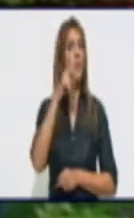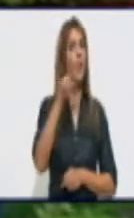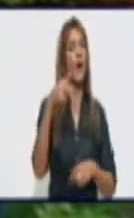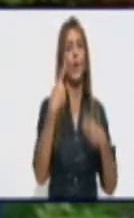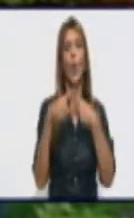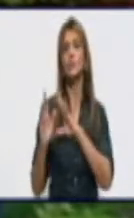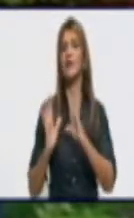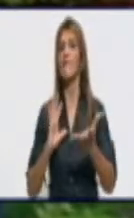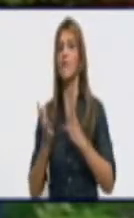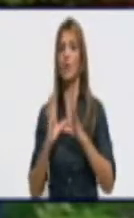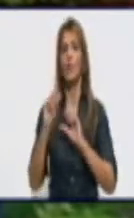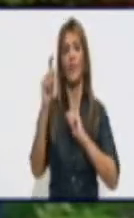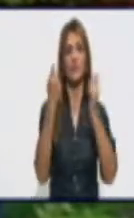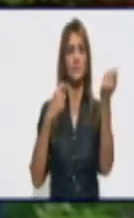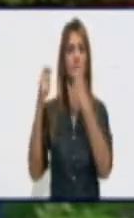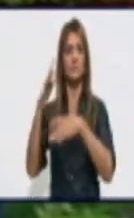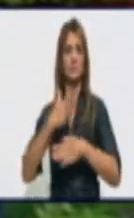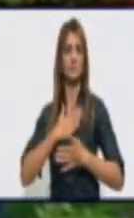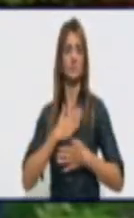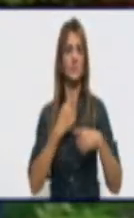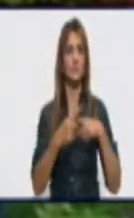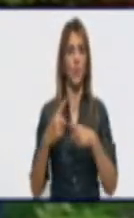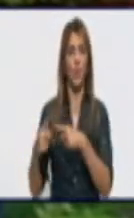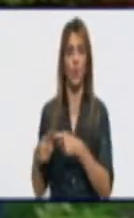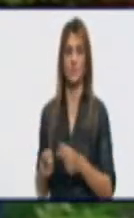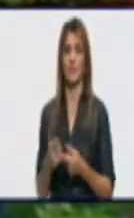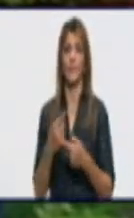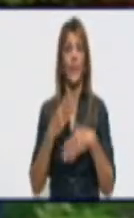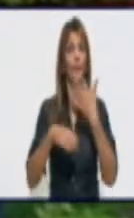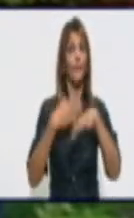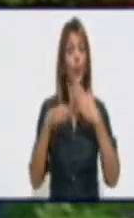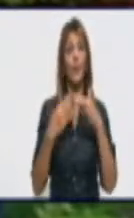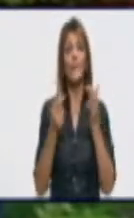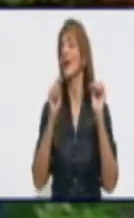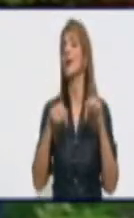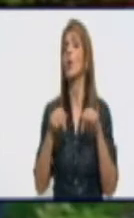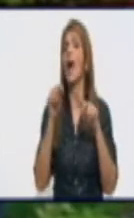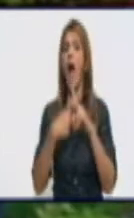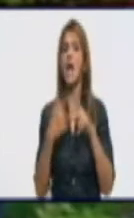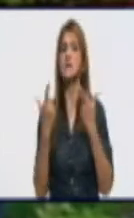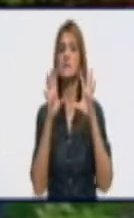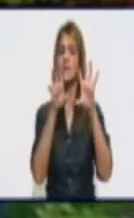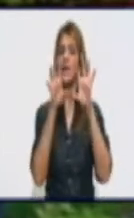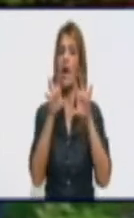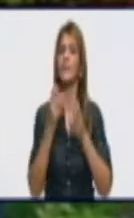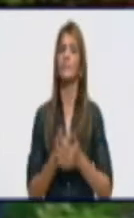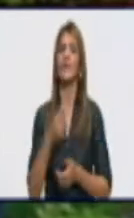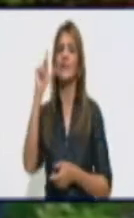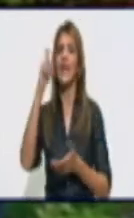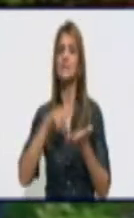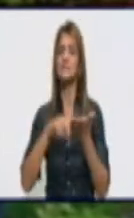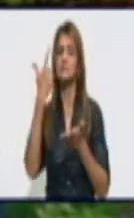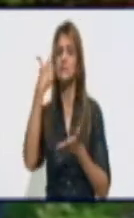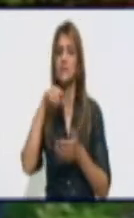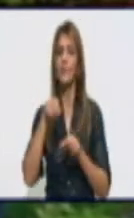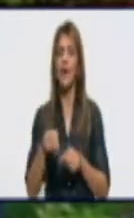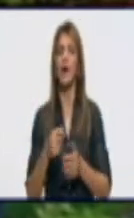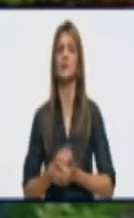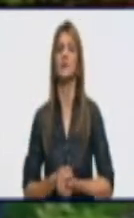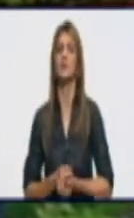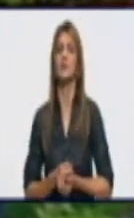mesa en lo que respecta a comercialización. Acá tenemos una queja de la Cooperativa de Créditos y Servicios José Martí de